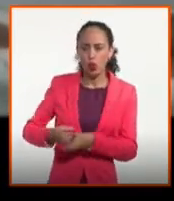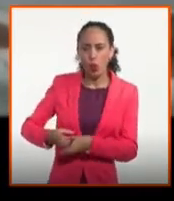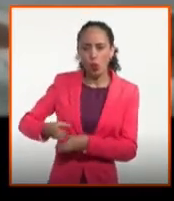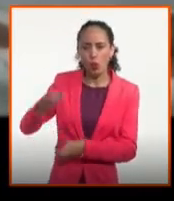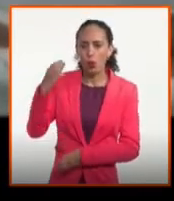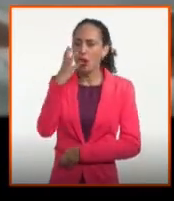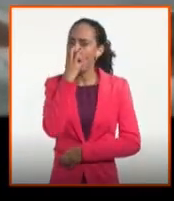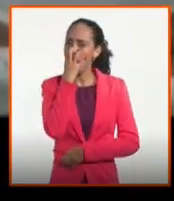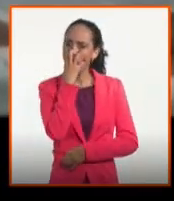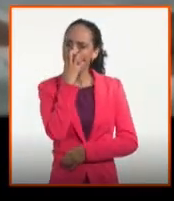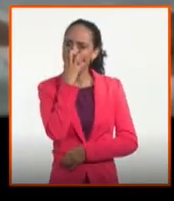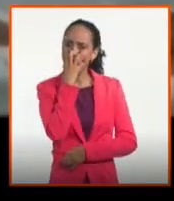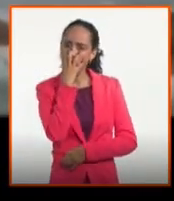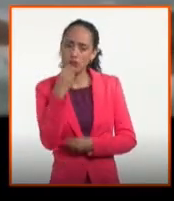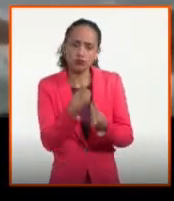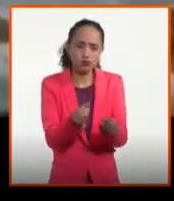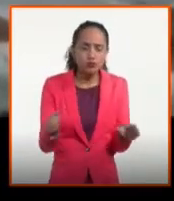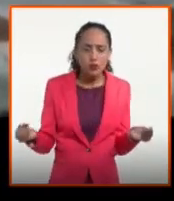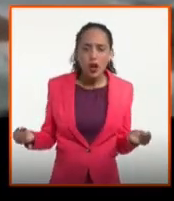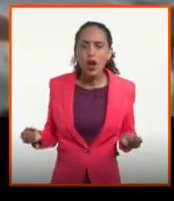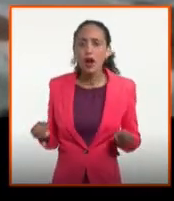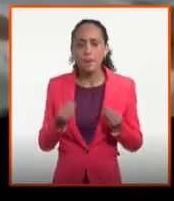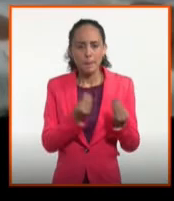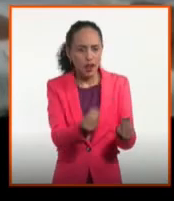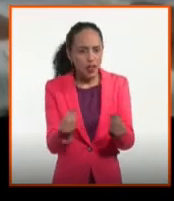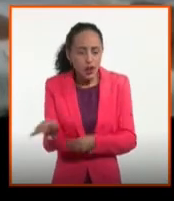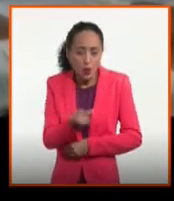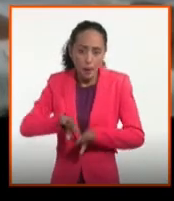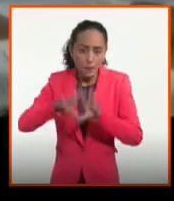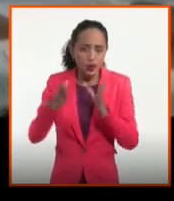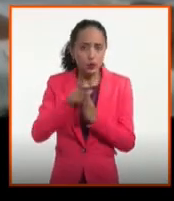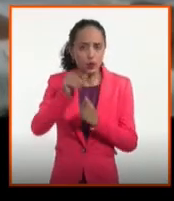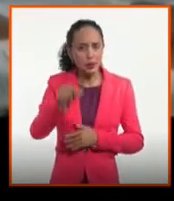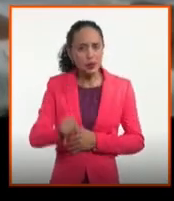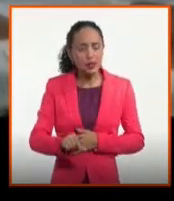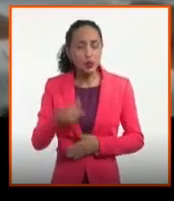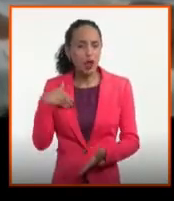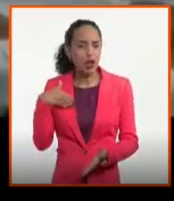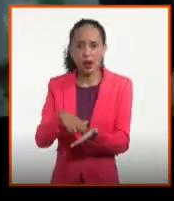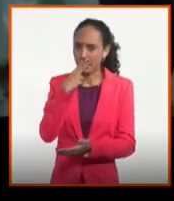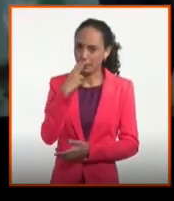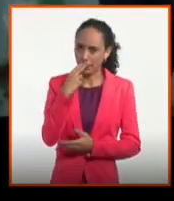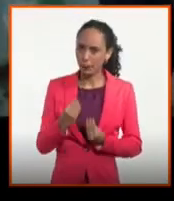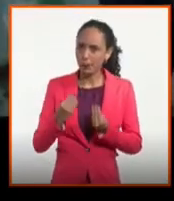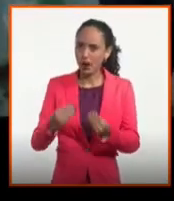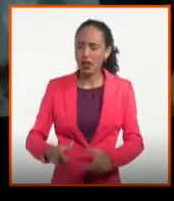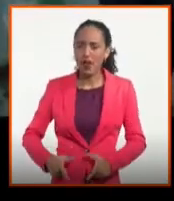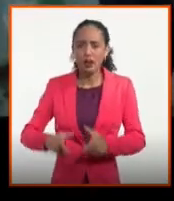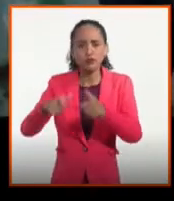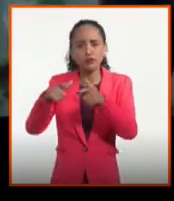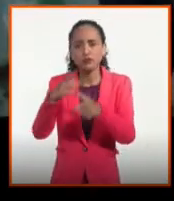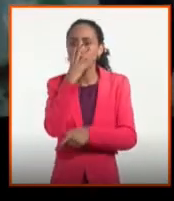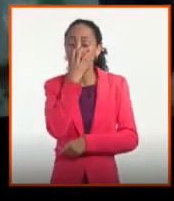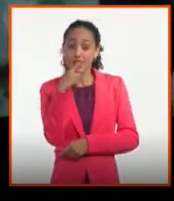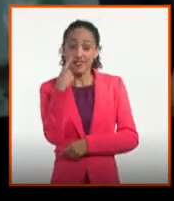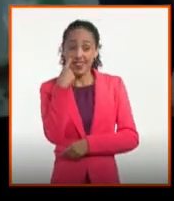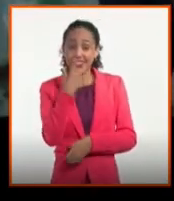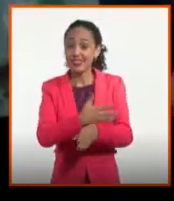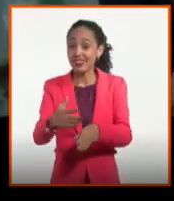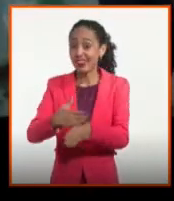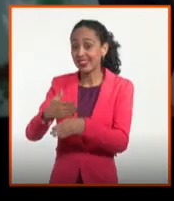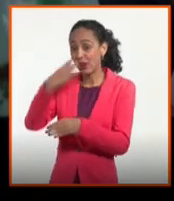del oxígeno que fuera equitativo que fuera oportuno que llegara en su momento eso nos distingue nosotros lo agradecemos